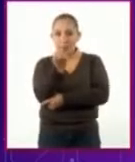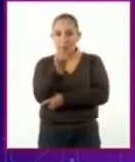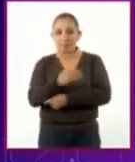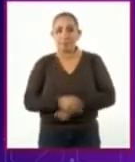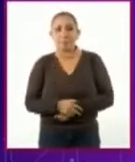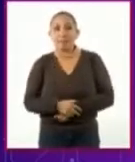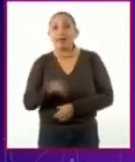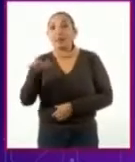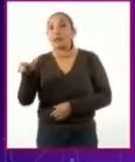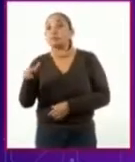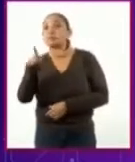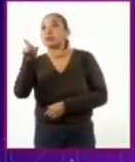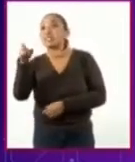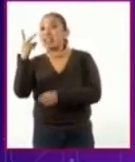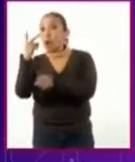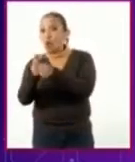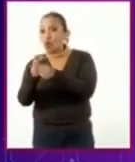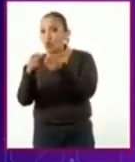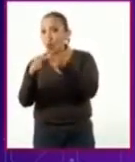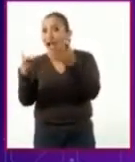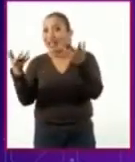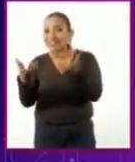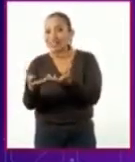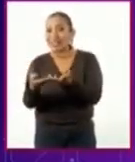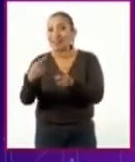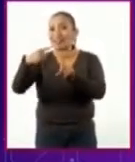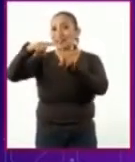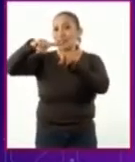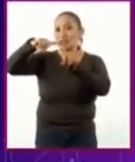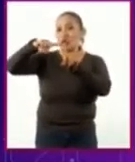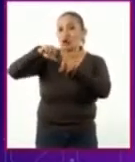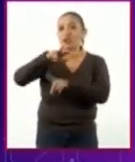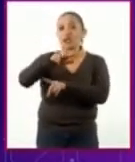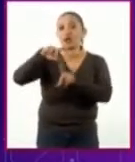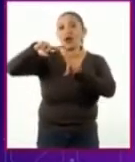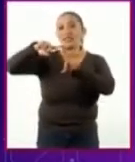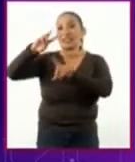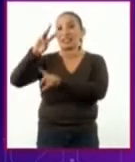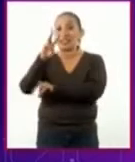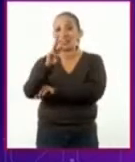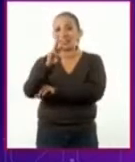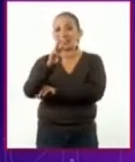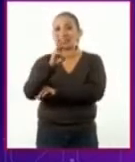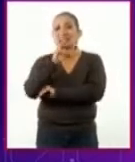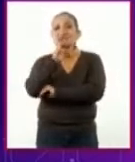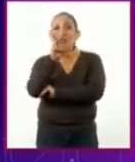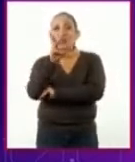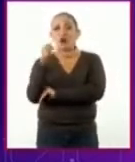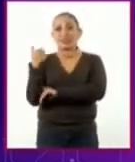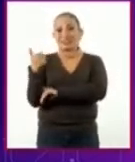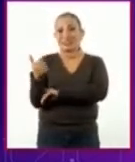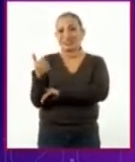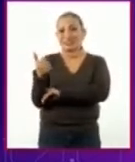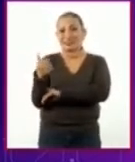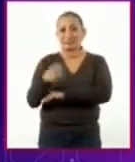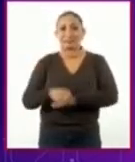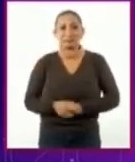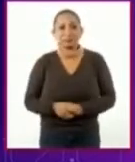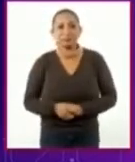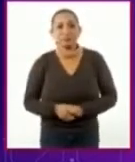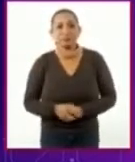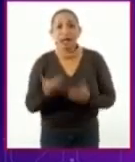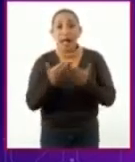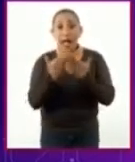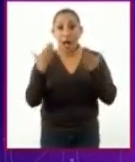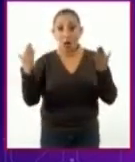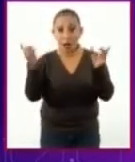9. Enseguida nos enfocamos en la división 18 entre 3, que da como resultado 6.